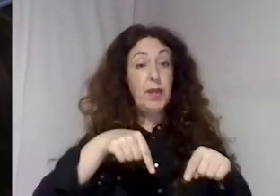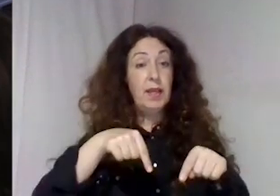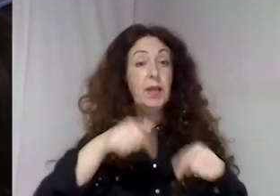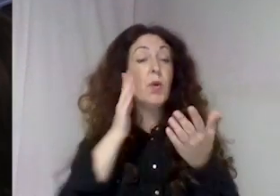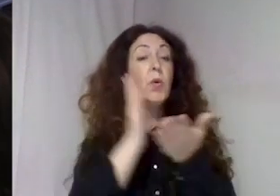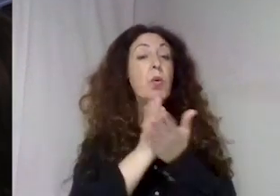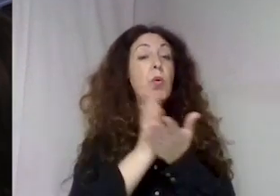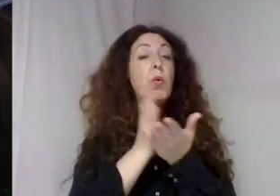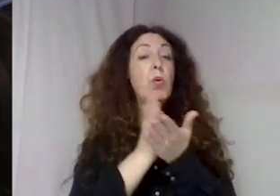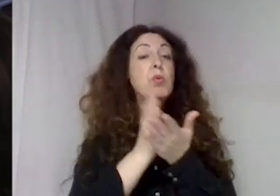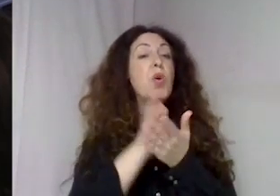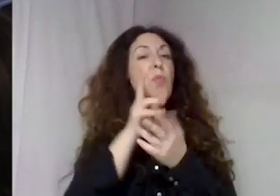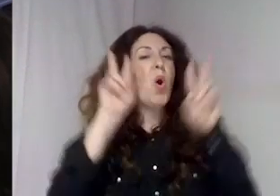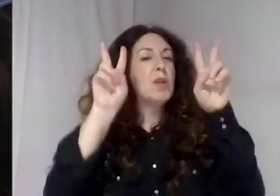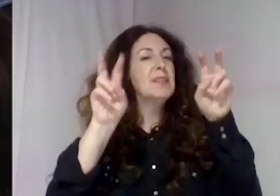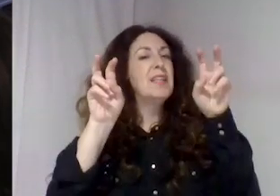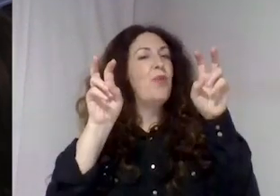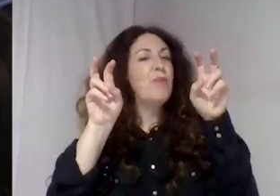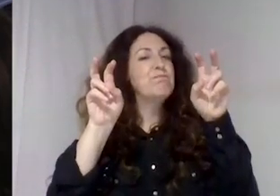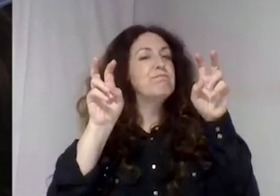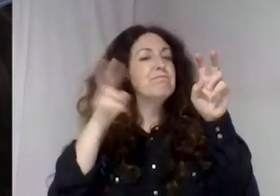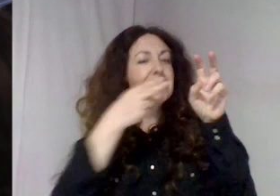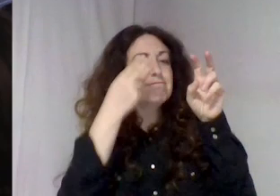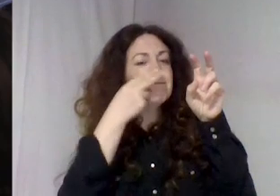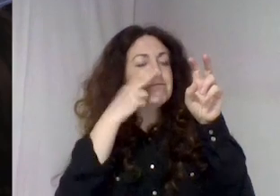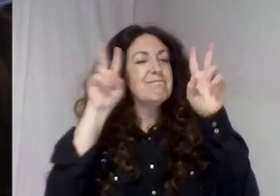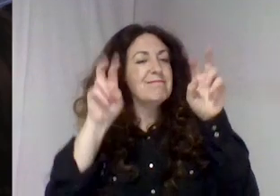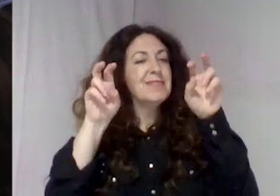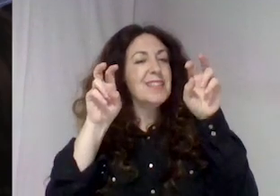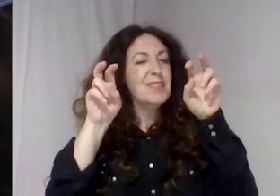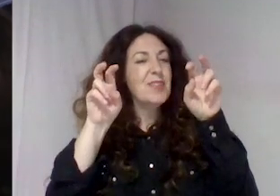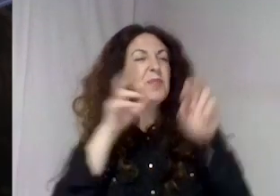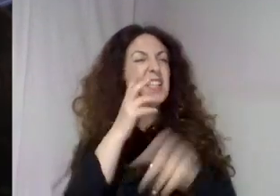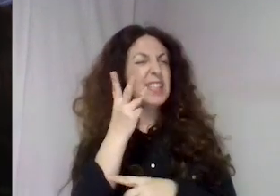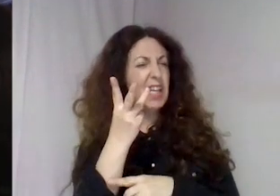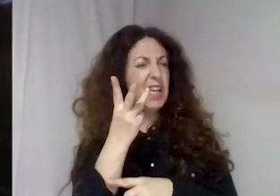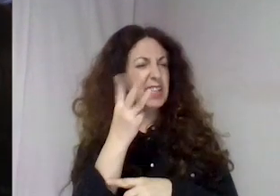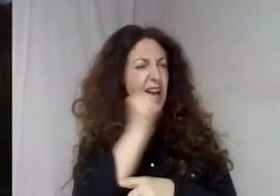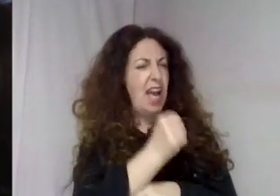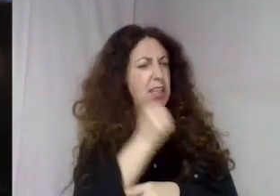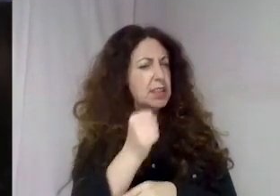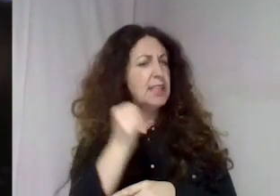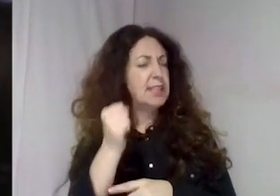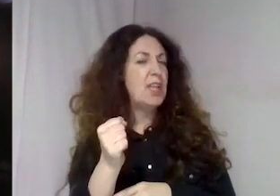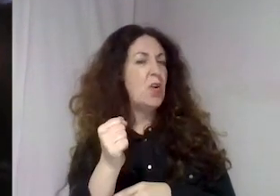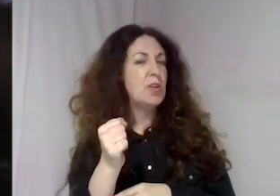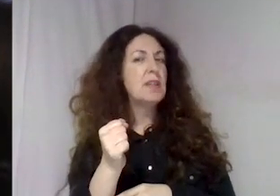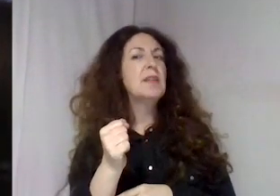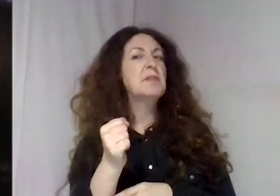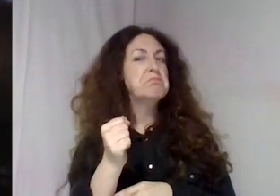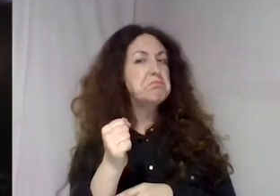siglo XVII. Es una pregunta que no tiene respuesta. Una última pregunta de vida y